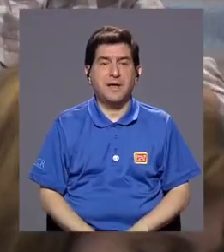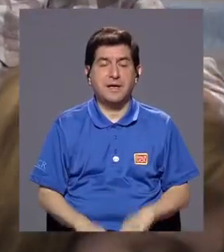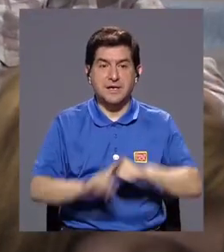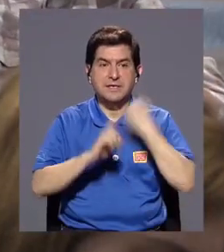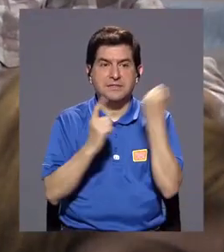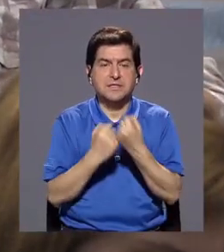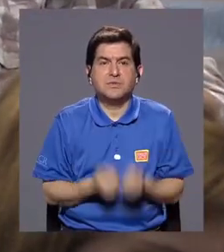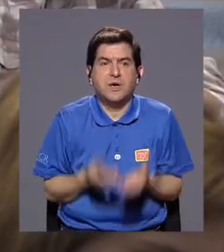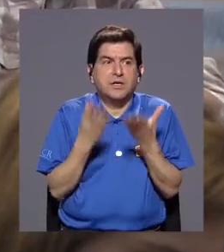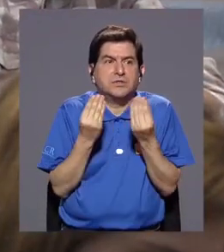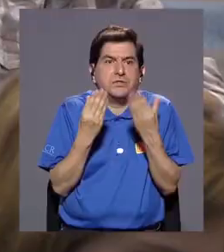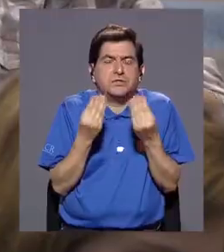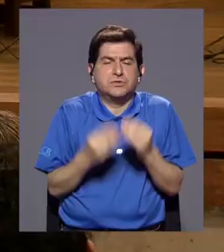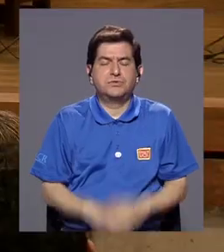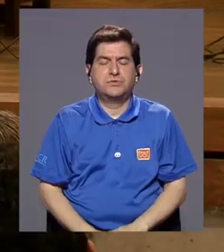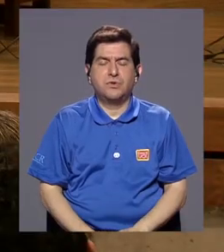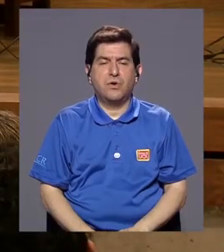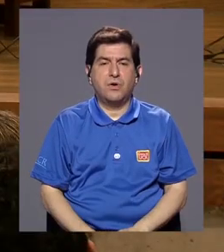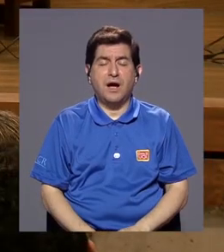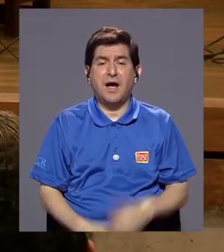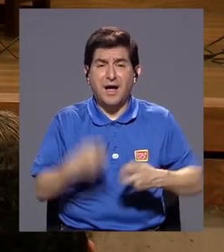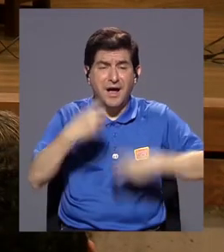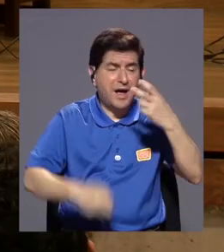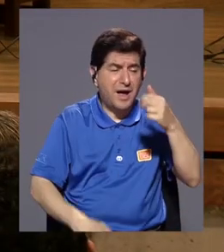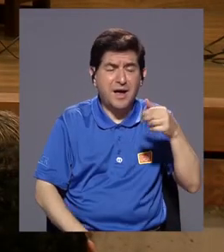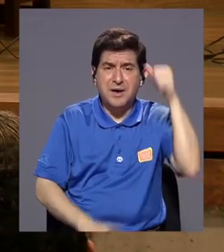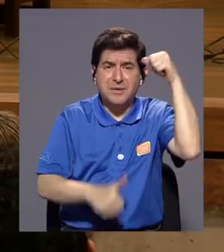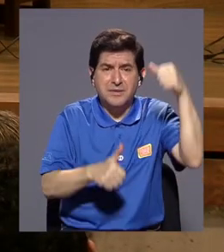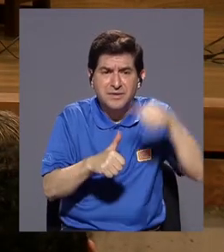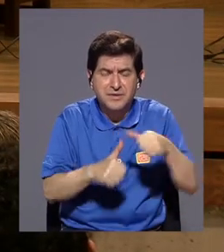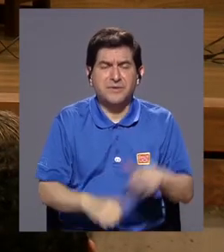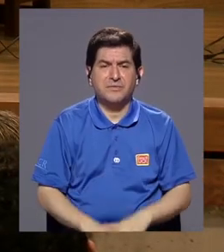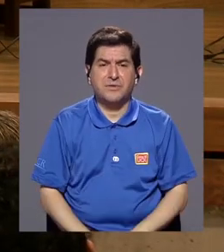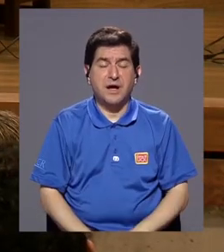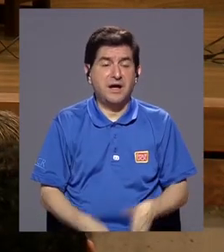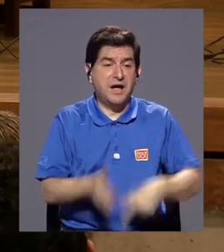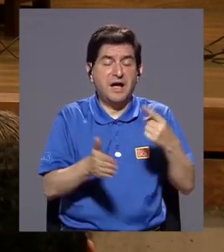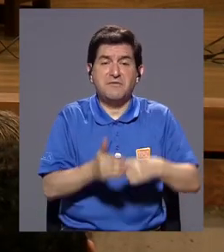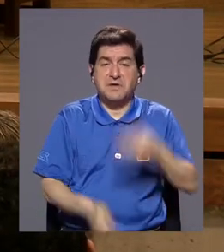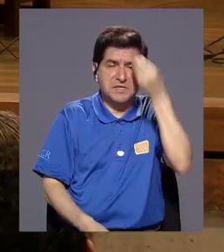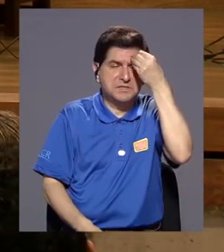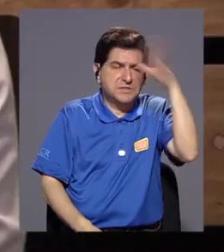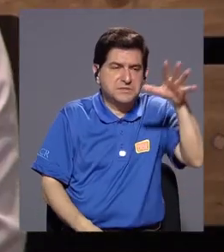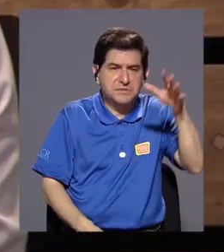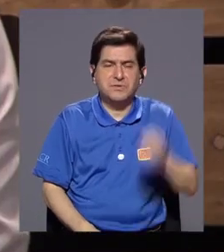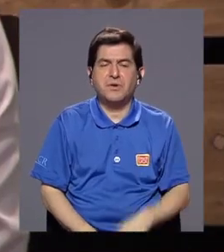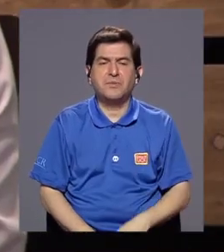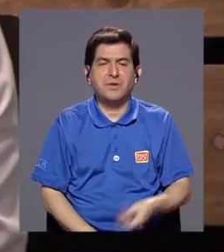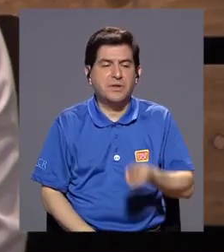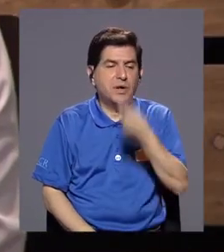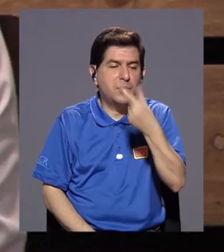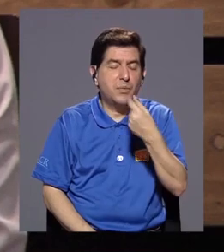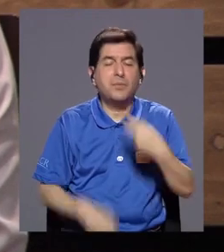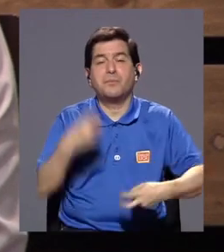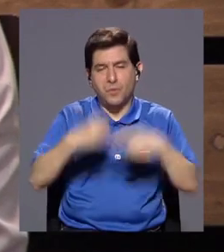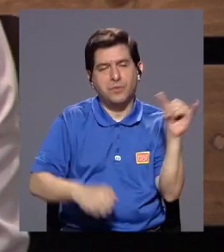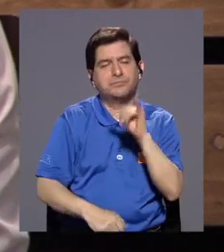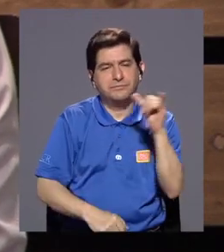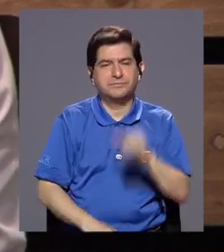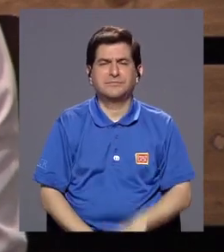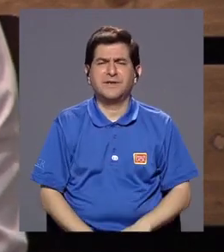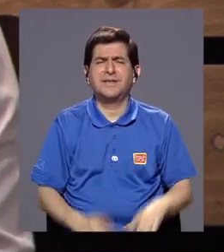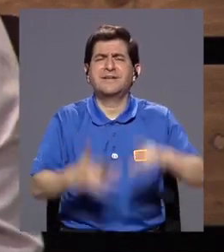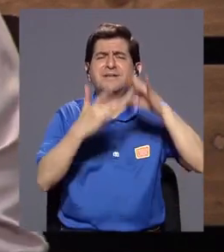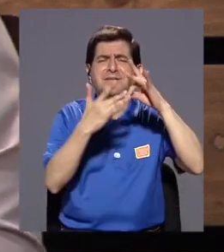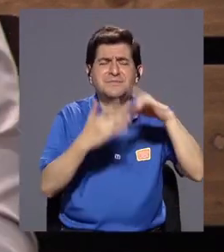memoria, recordar tomar la pastilla y a veces olvidarlo por los mismos problemas de memoria, y sobre todo lidiar